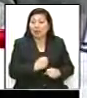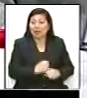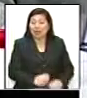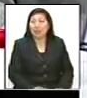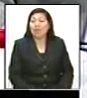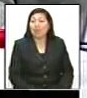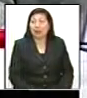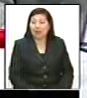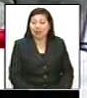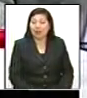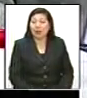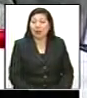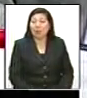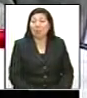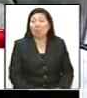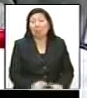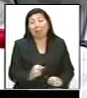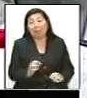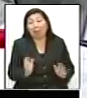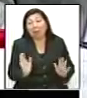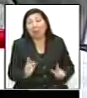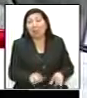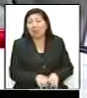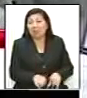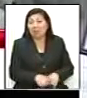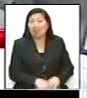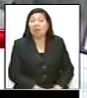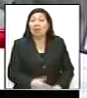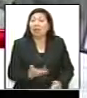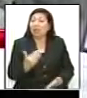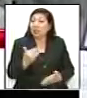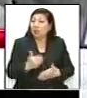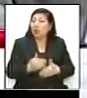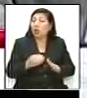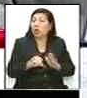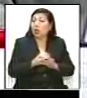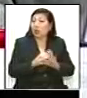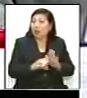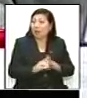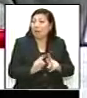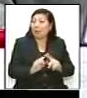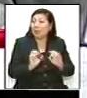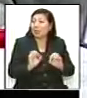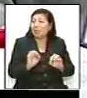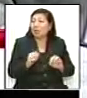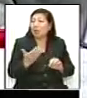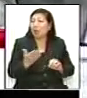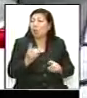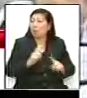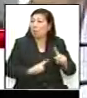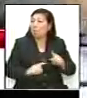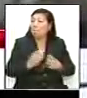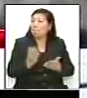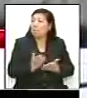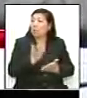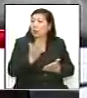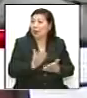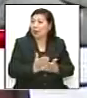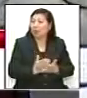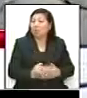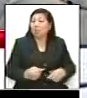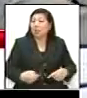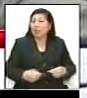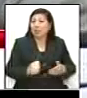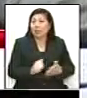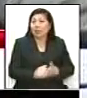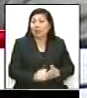función. O claro, también cuando hay una infracción constitucional, pero ahí siempre hay un problema, que también es una discusión